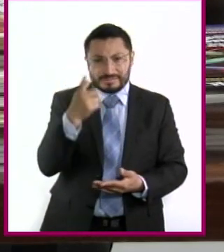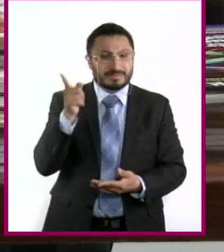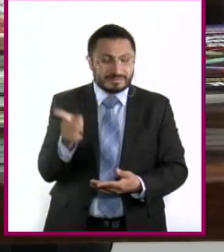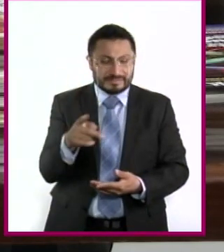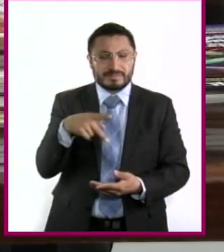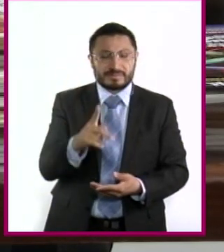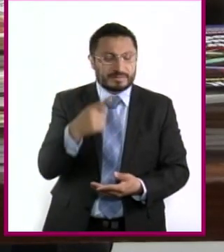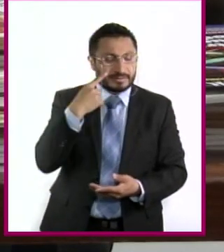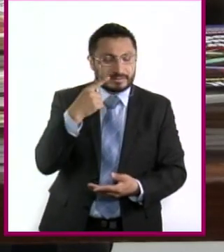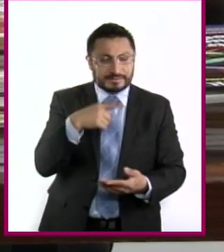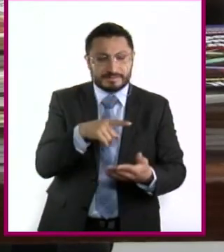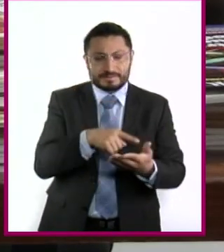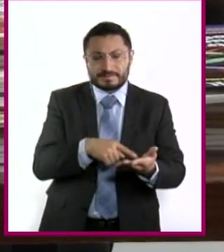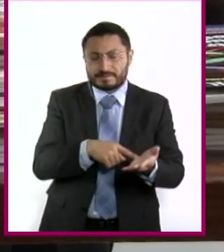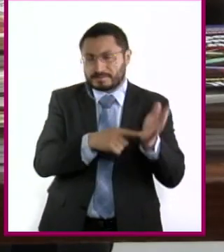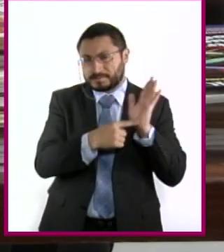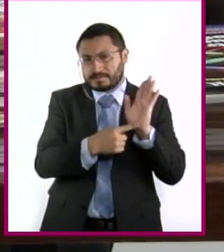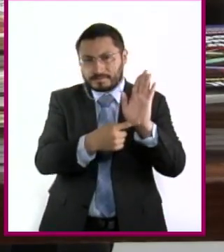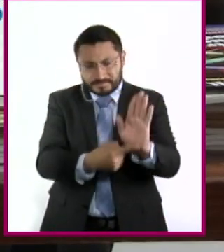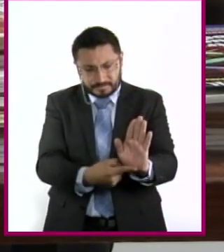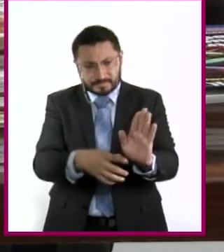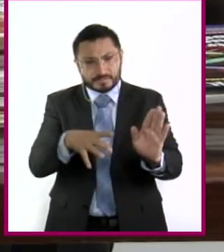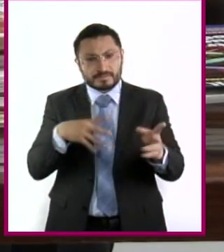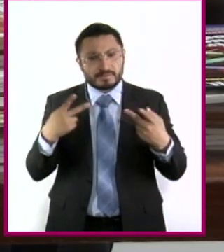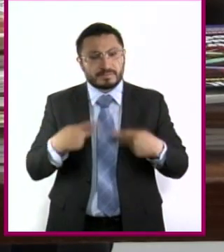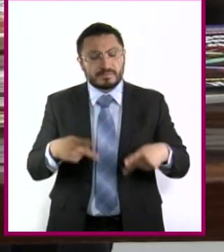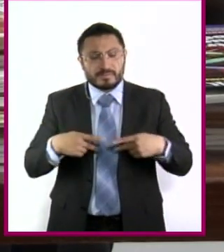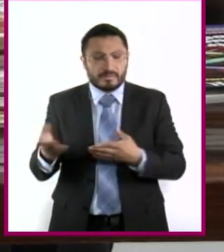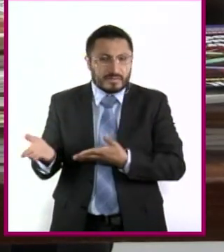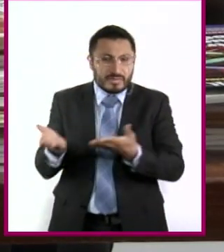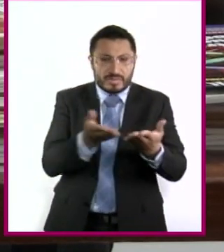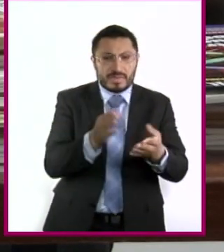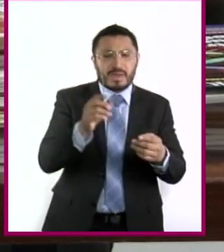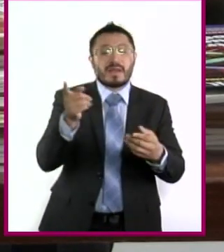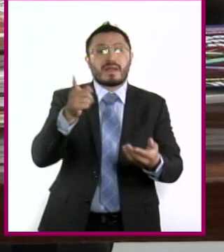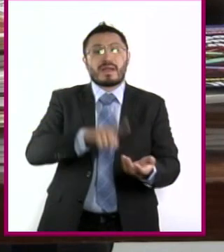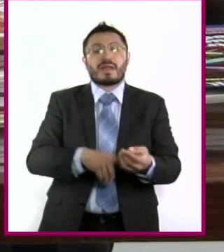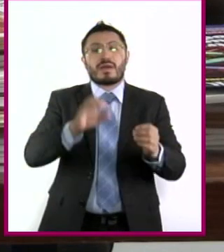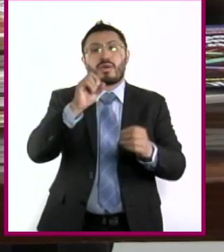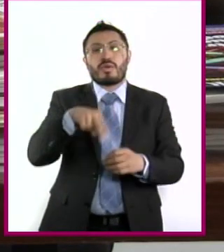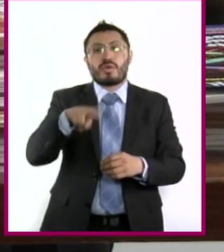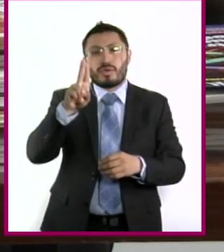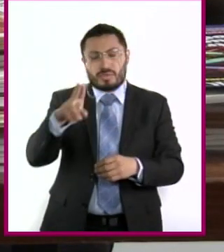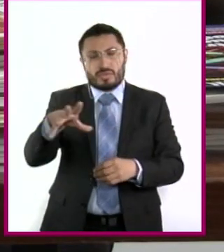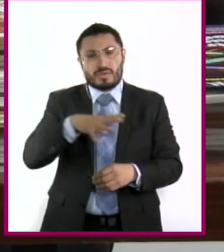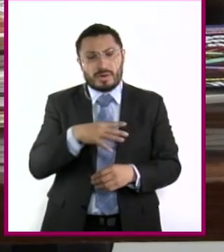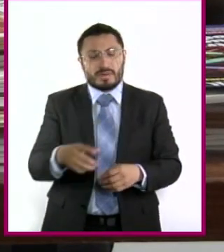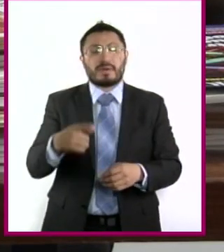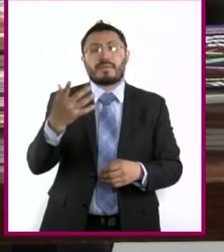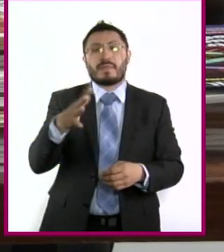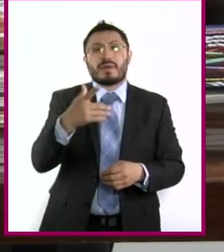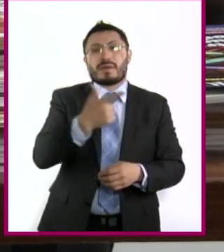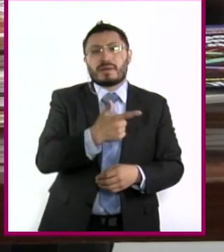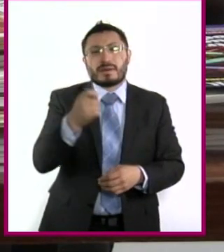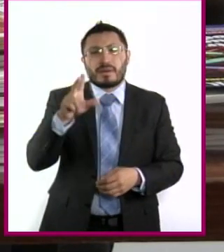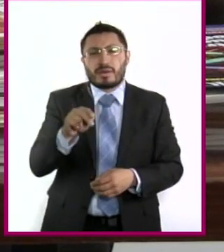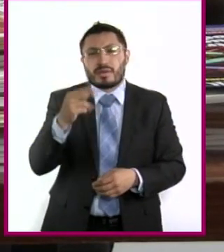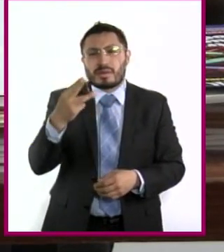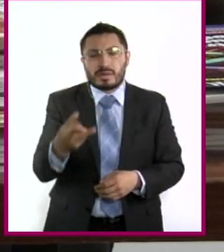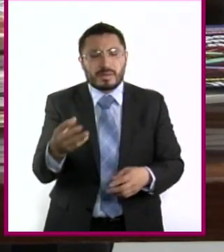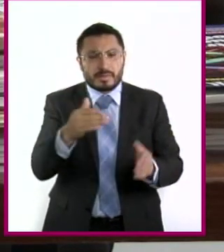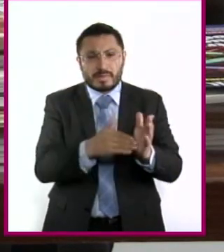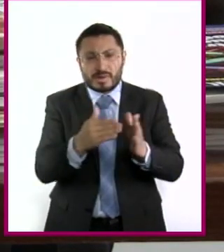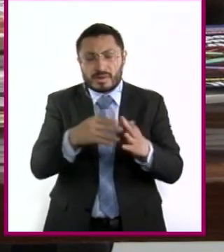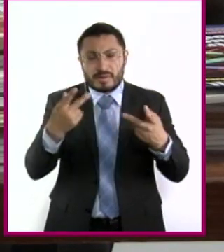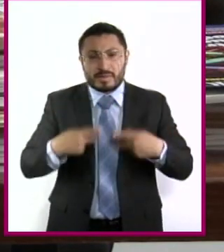datos que alguien nos comparte y que pertenecen a la Organización de Naciones Unidas. Unos 783 millones de personas viven por